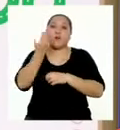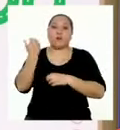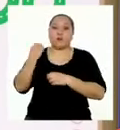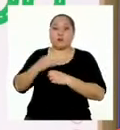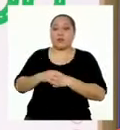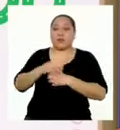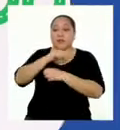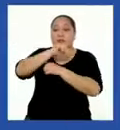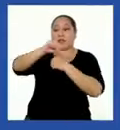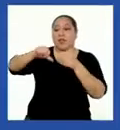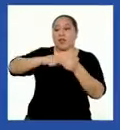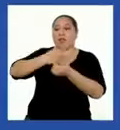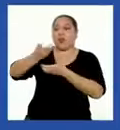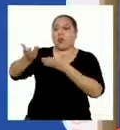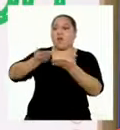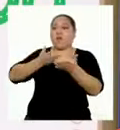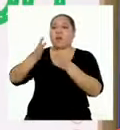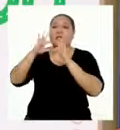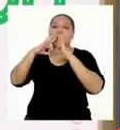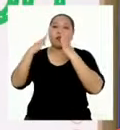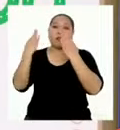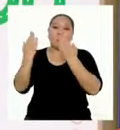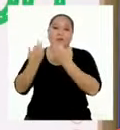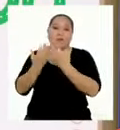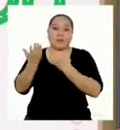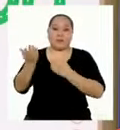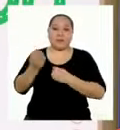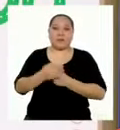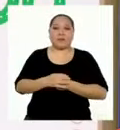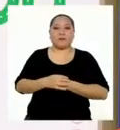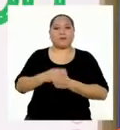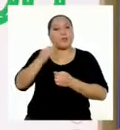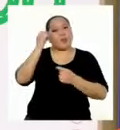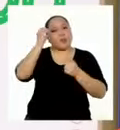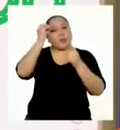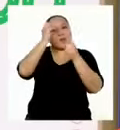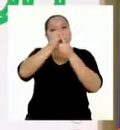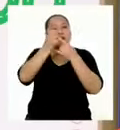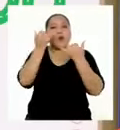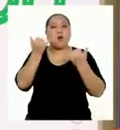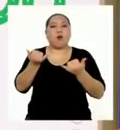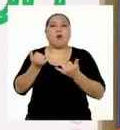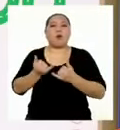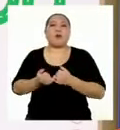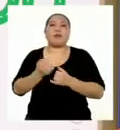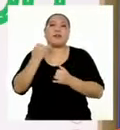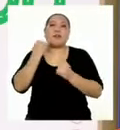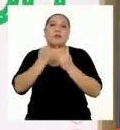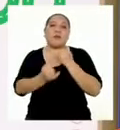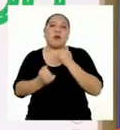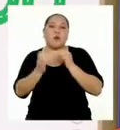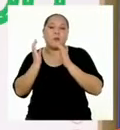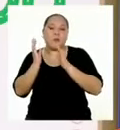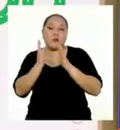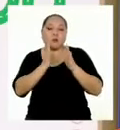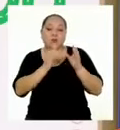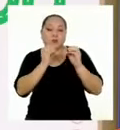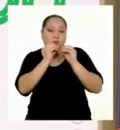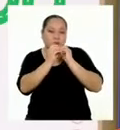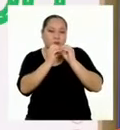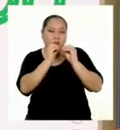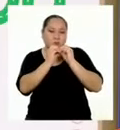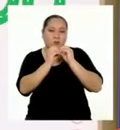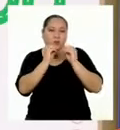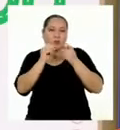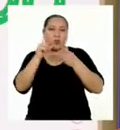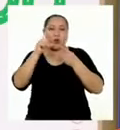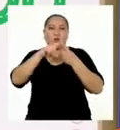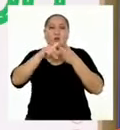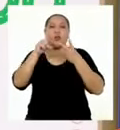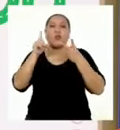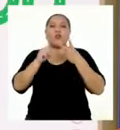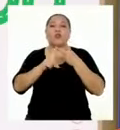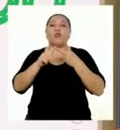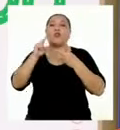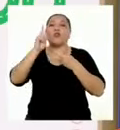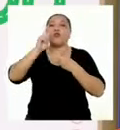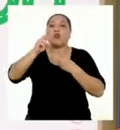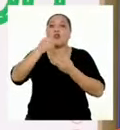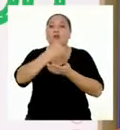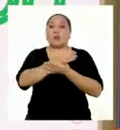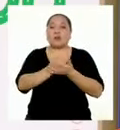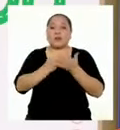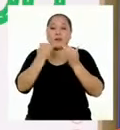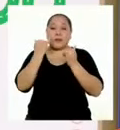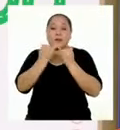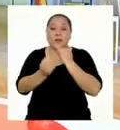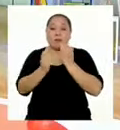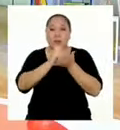nuestra convivencia en el hogar. El reto de hoy es terminar con el proceso de redacción, siguiendo los últimos 2 pasos para concluir